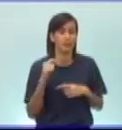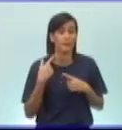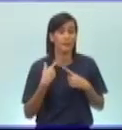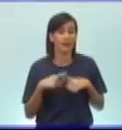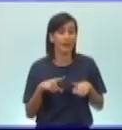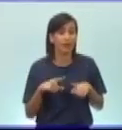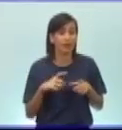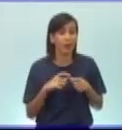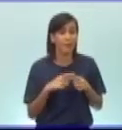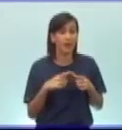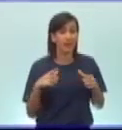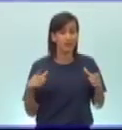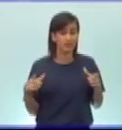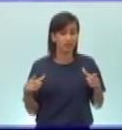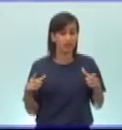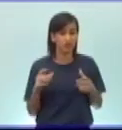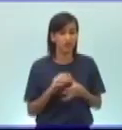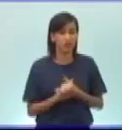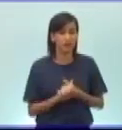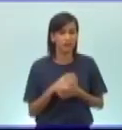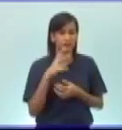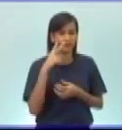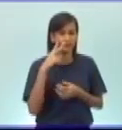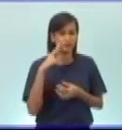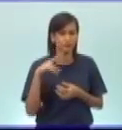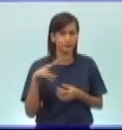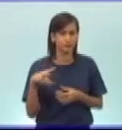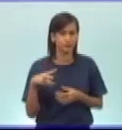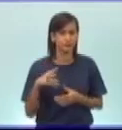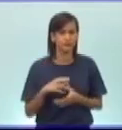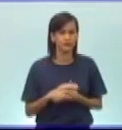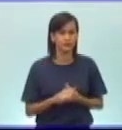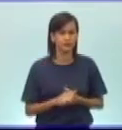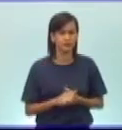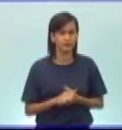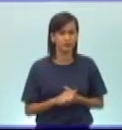ampliación para buscar,